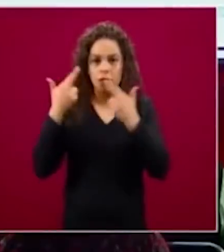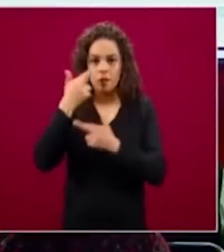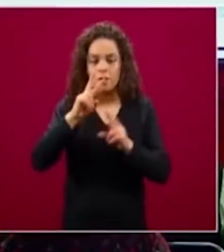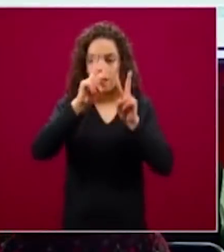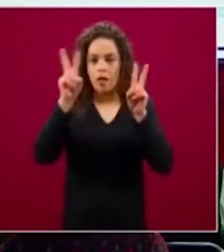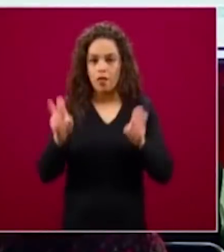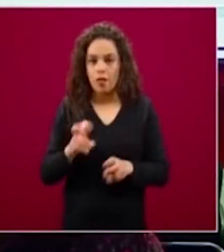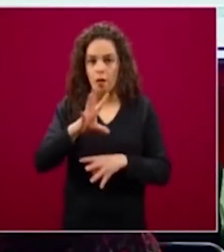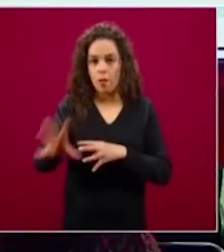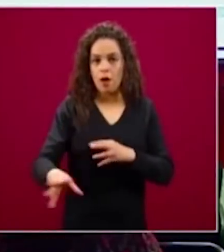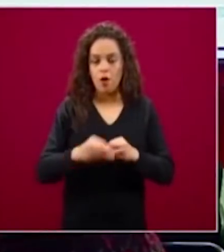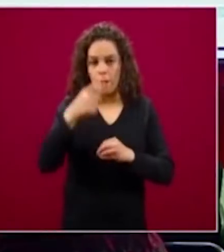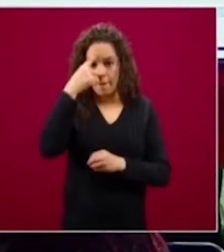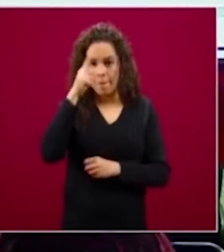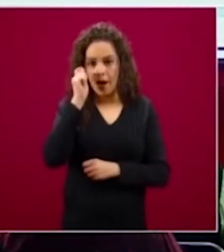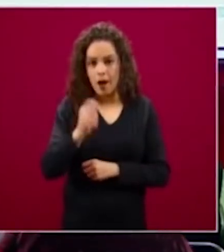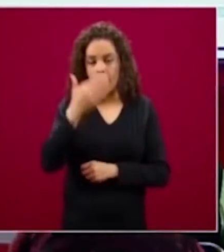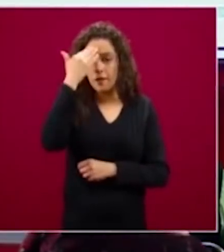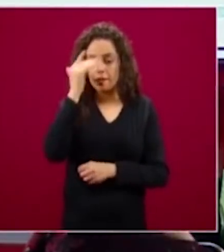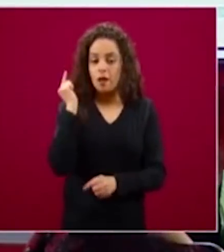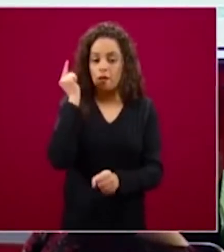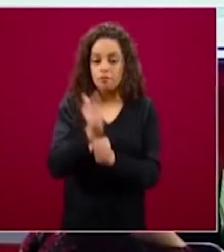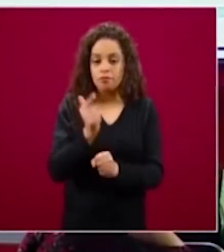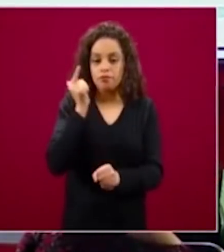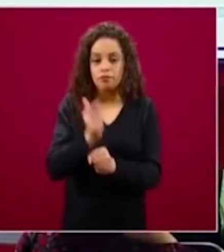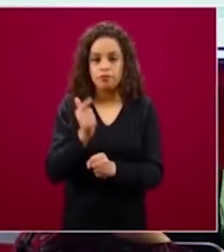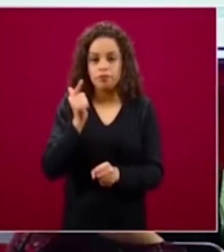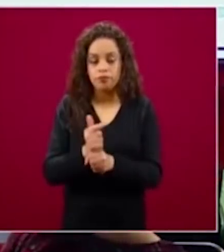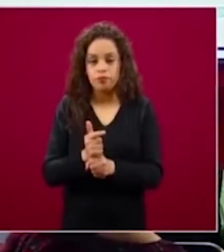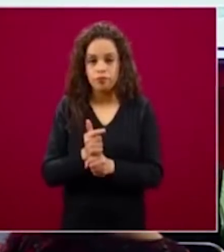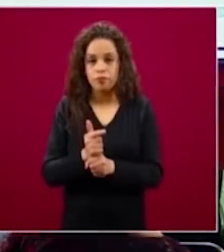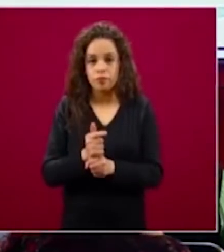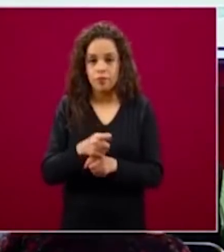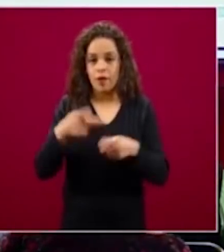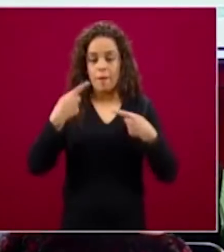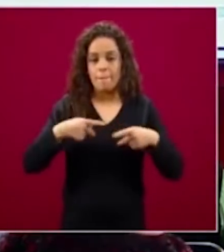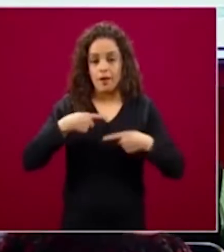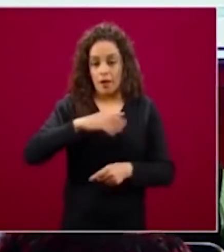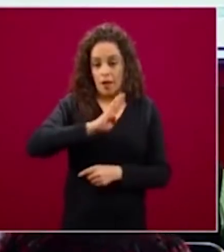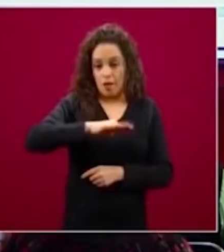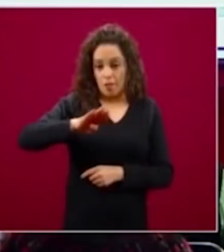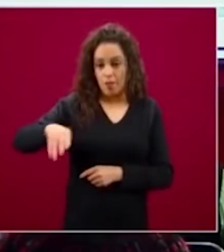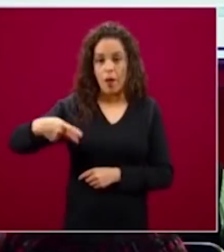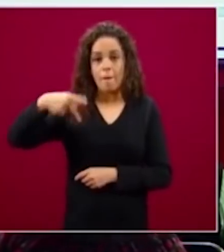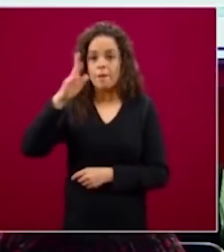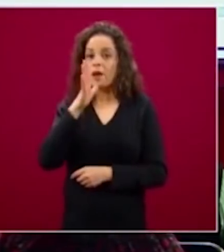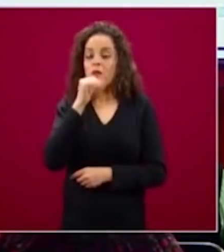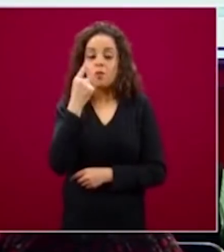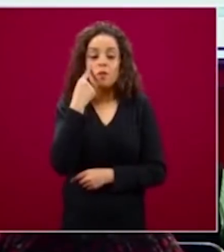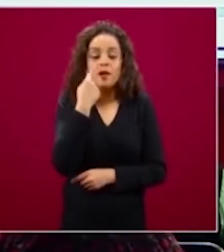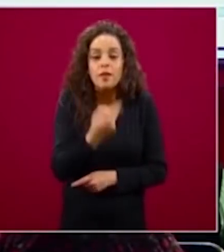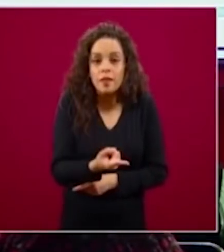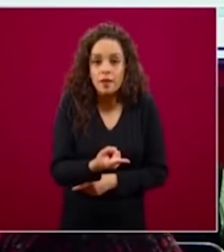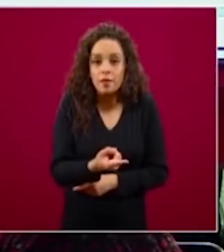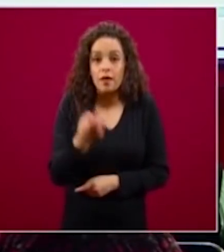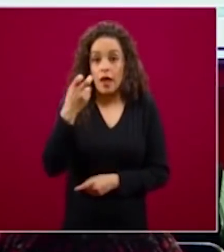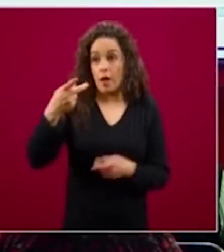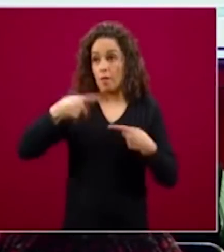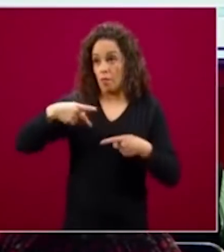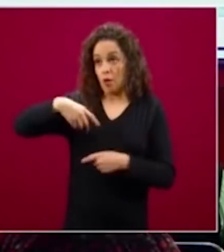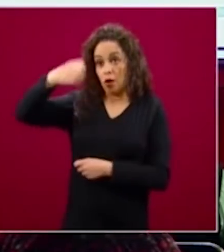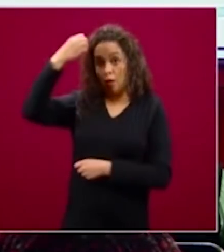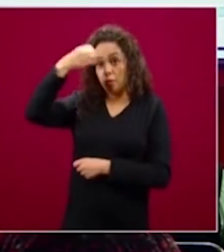para identificar la mortalidad no observable. Esta comisión la conforman personas expertas